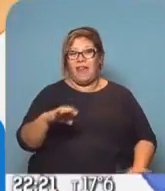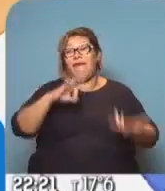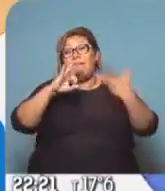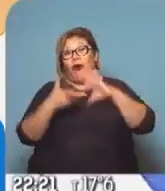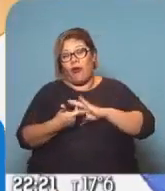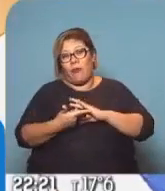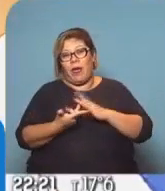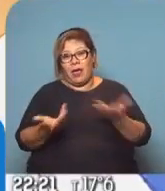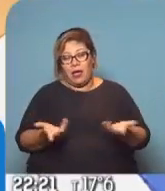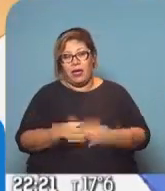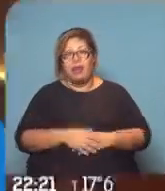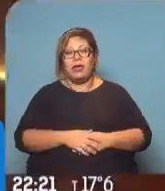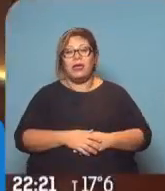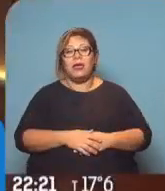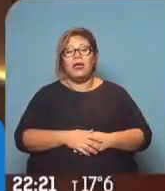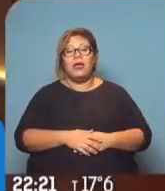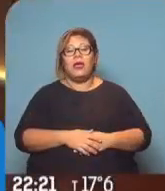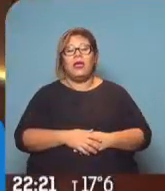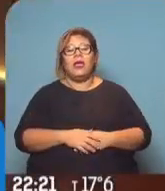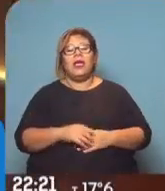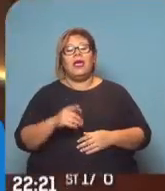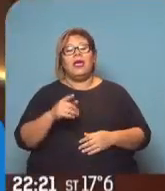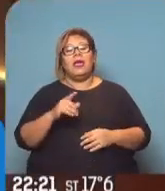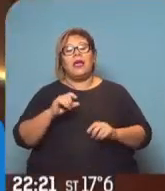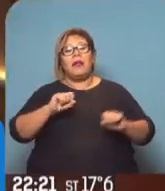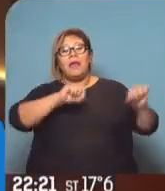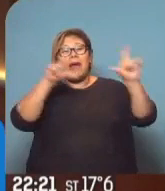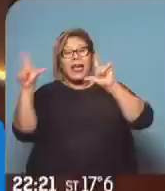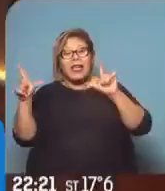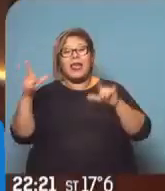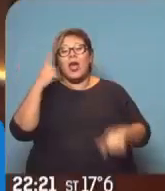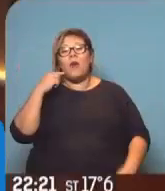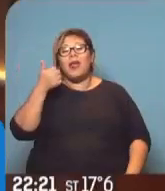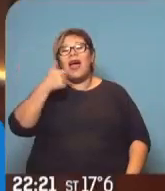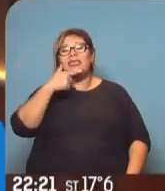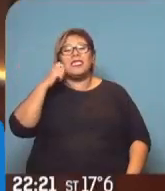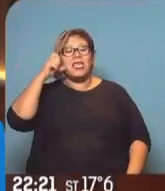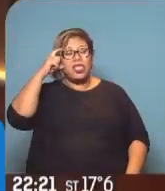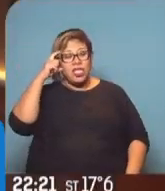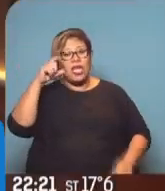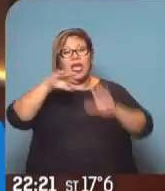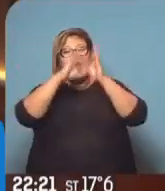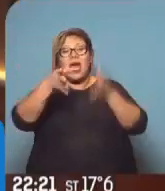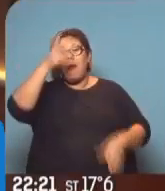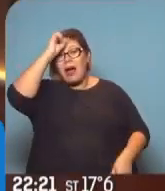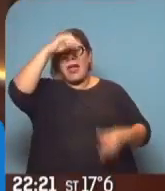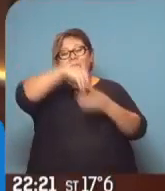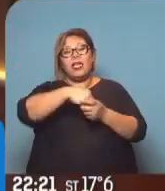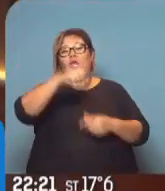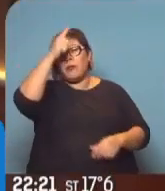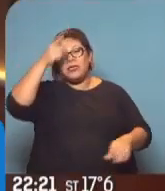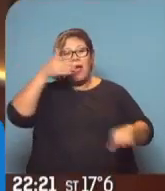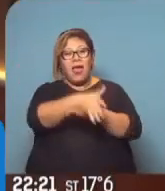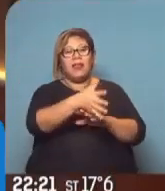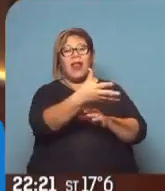arrastrado por afuera de la embajada. Frente a eso, Santiago, ¿cuánto cambia el ejercicio del periodismo en Estados